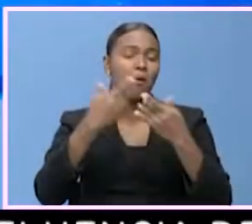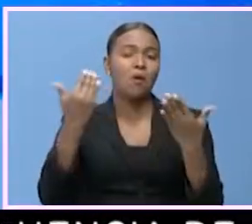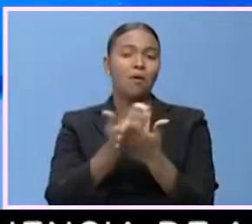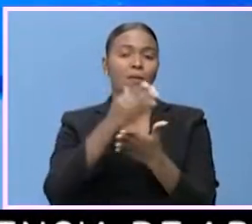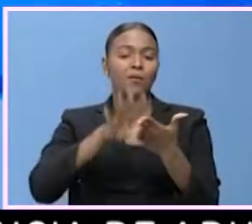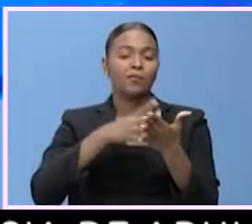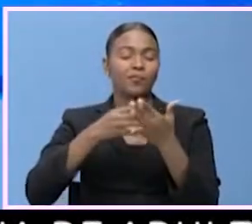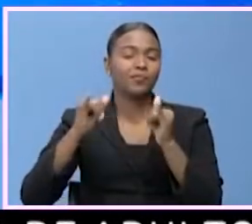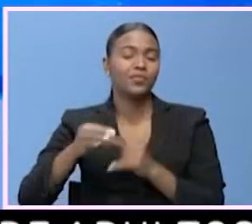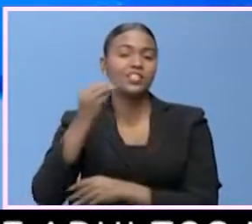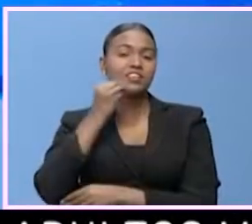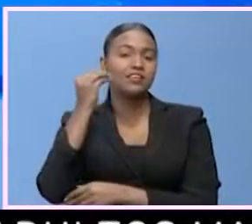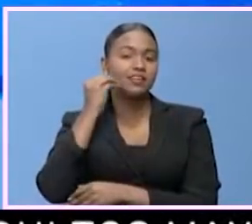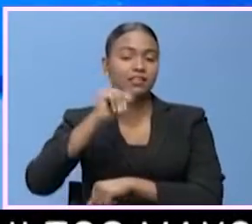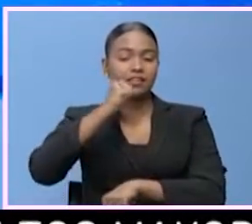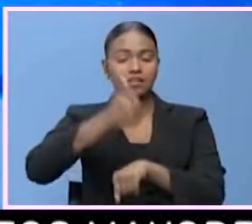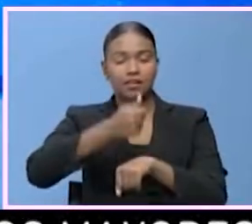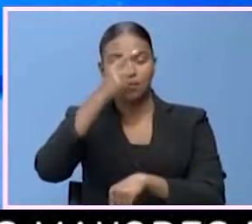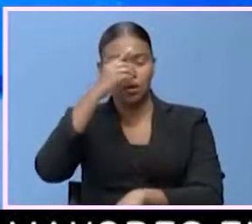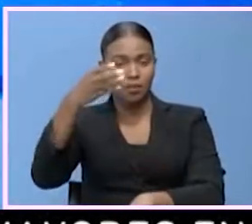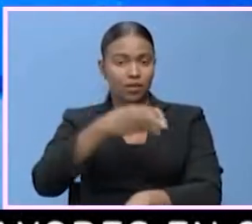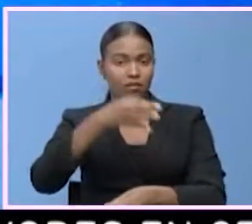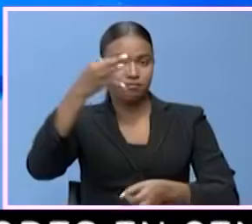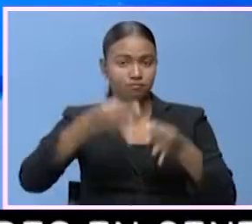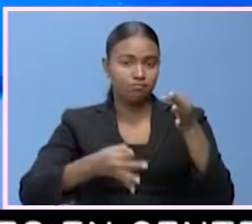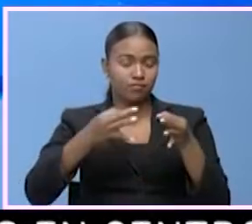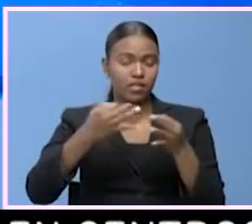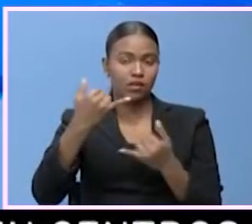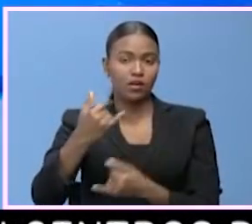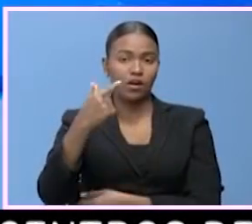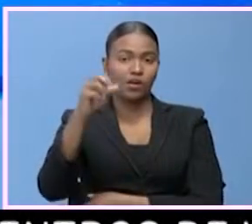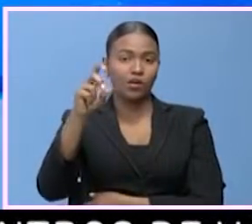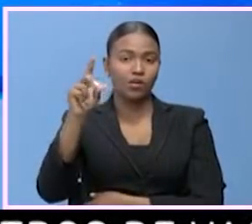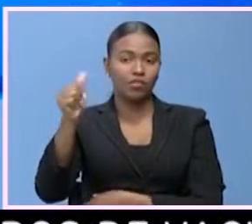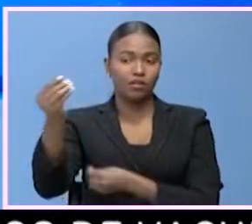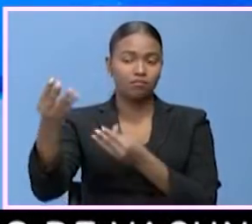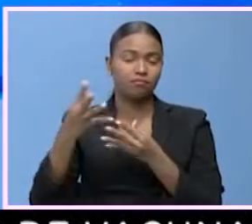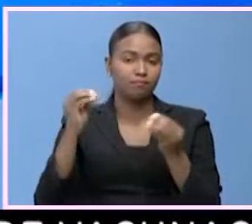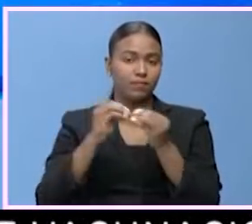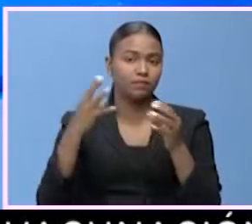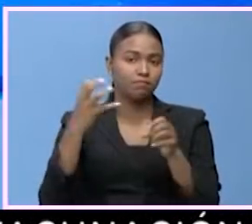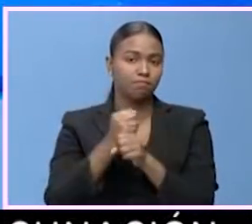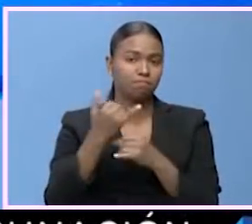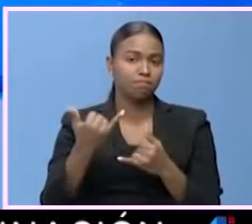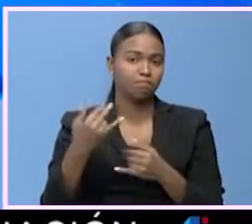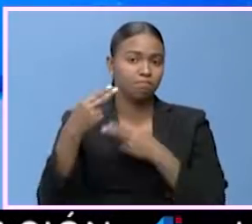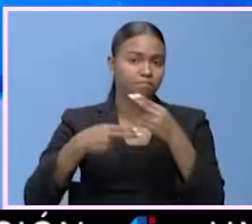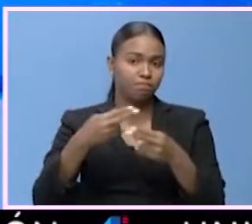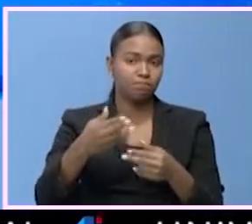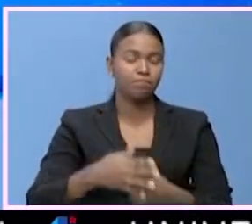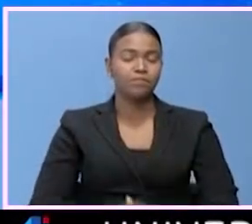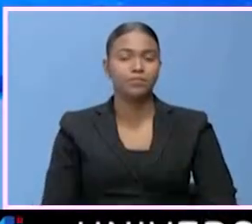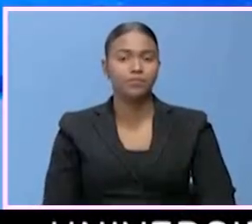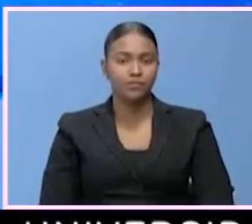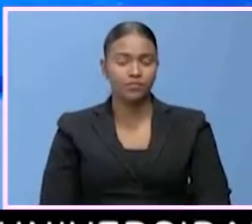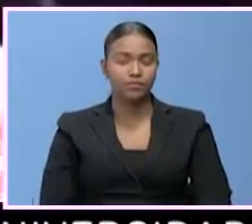horario del toque de queda establecido por el Poder Ejecutivo. Gioconda Paulino con las declaraciones del presidente del